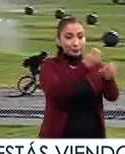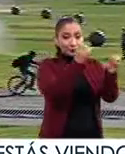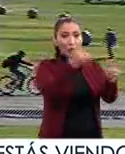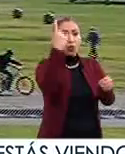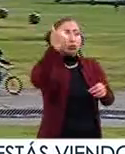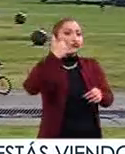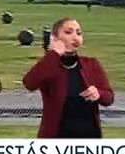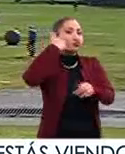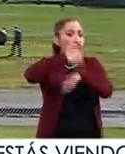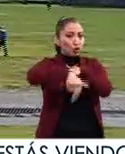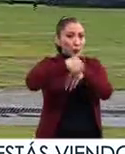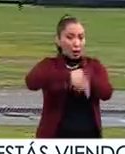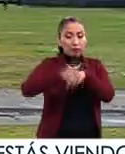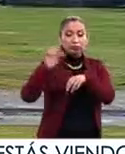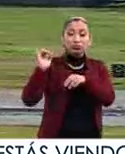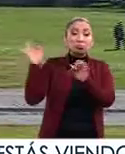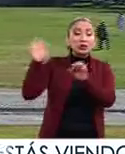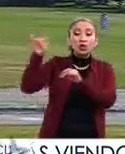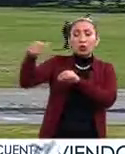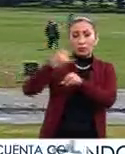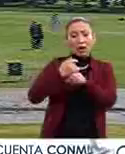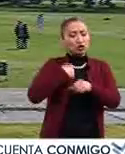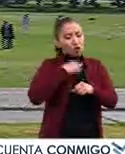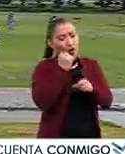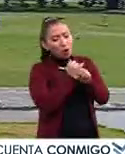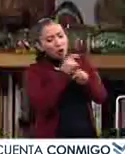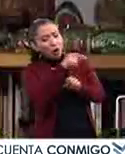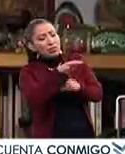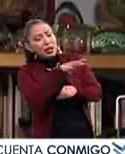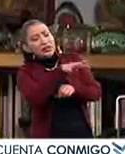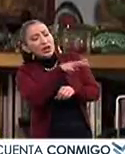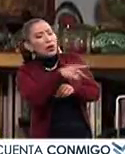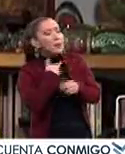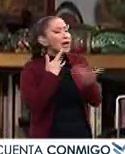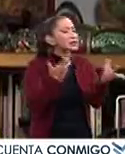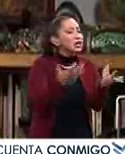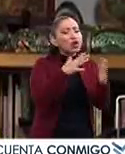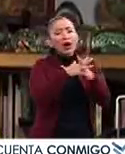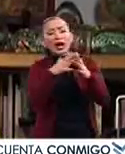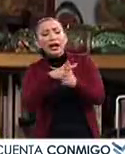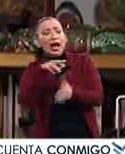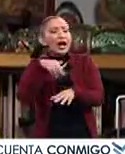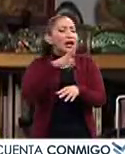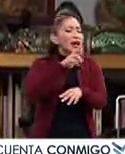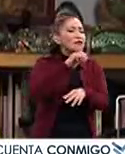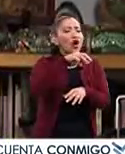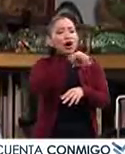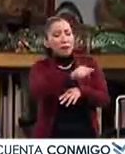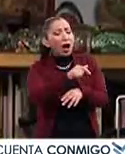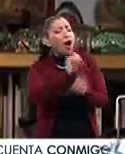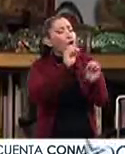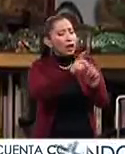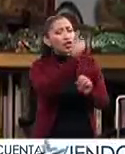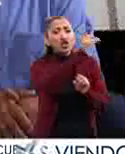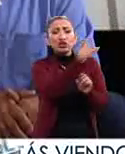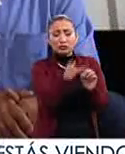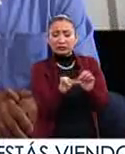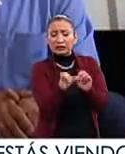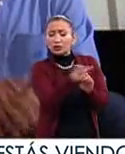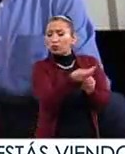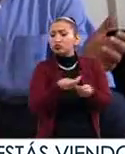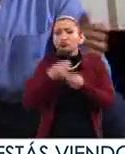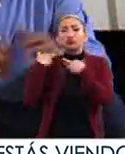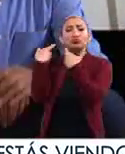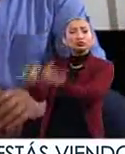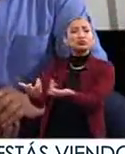teléfono en la que si un investigador dice, yo estoy estudiando el 19, estoy haciendo la guerra de reforma, le mandamos 2 disquetes con la